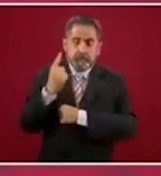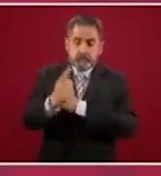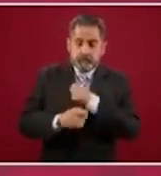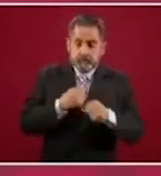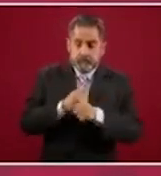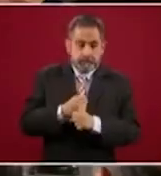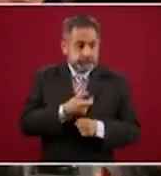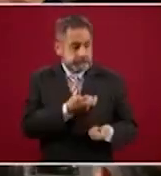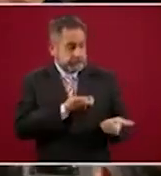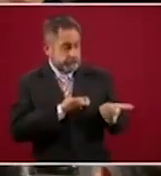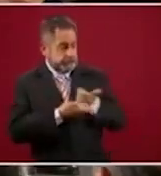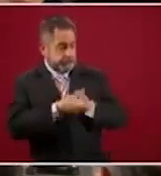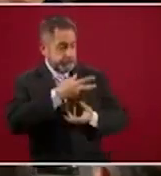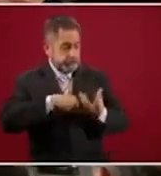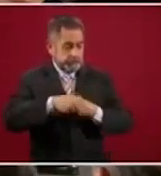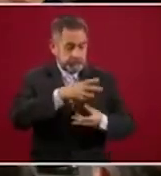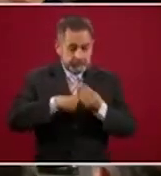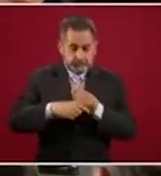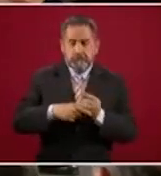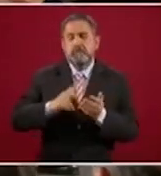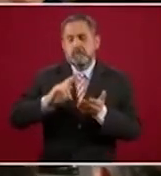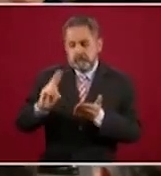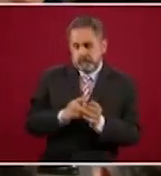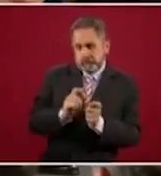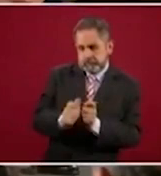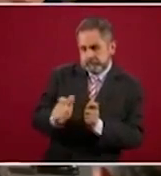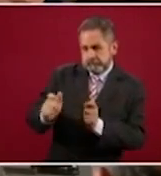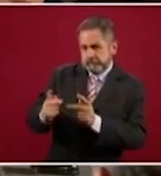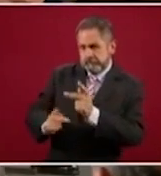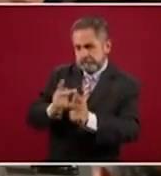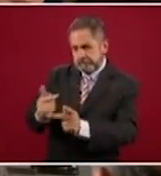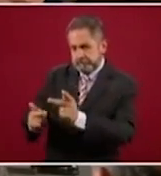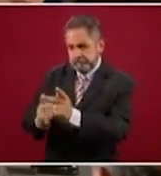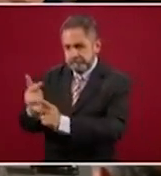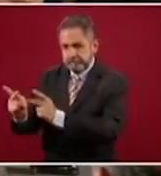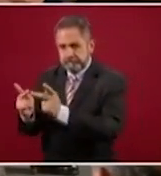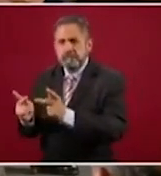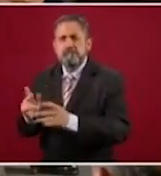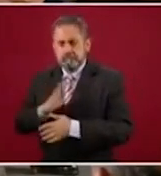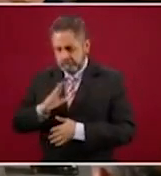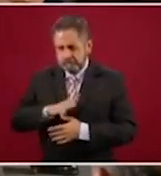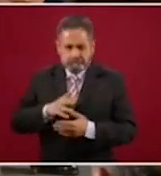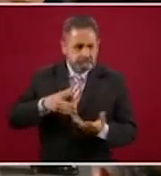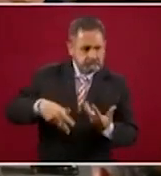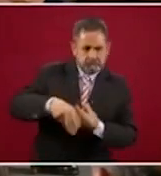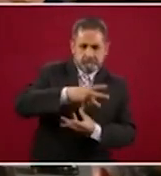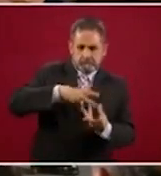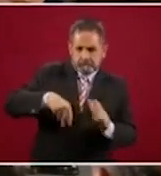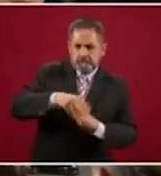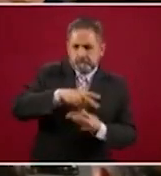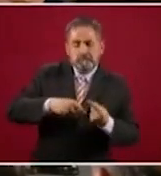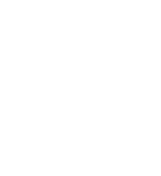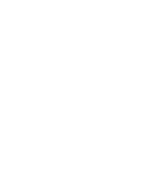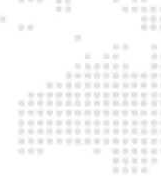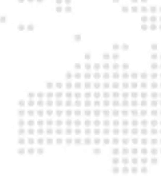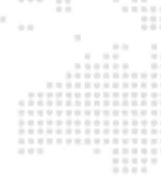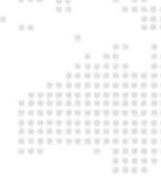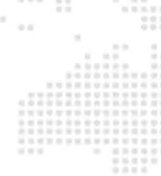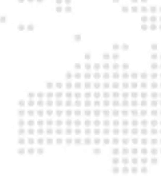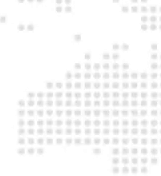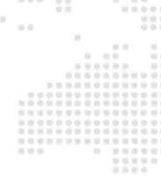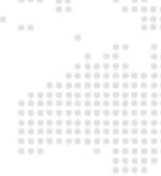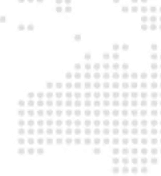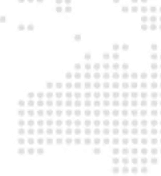repago, primeros, segundos y terceros créditos. Entonces, digamos, esto va a ser la dinámica que va a tener este programa.